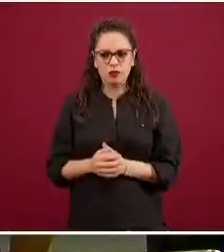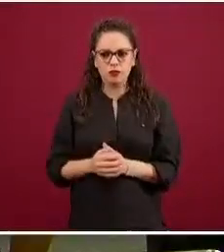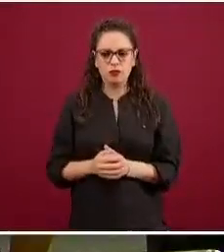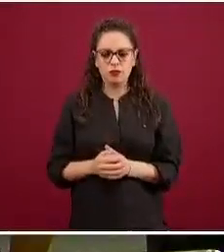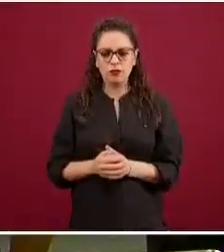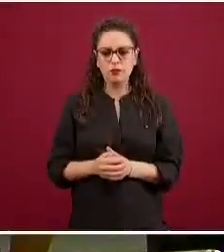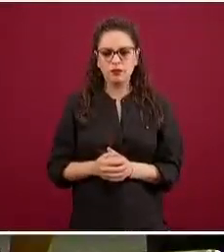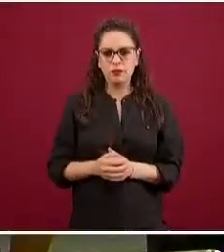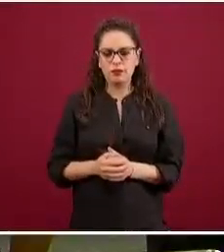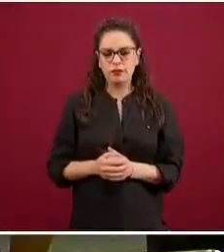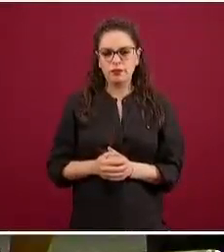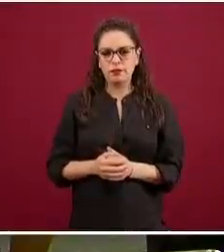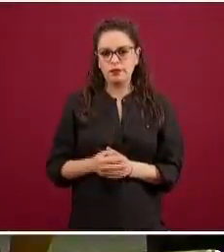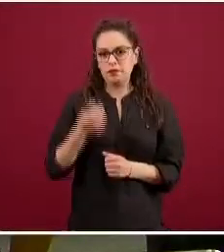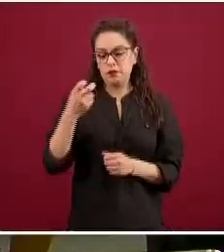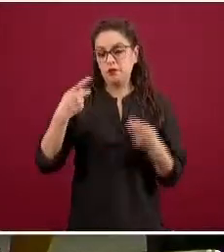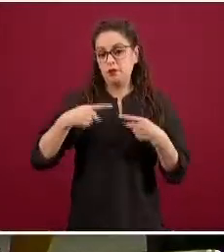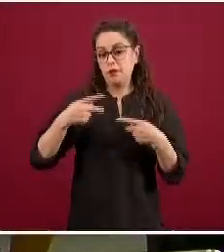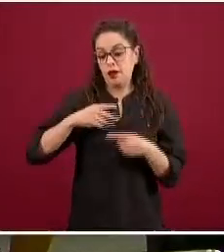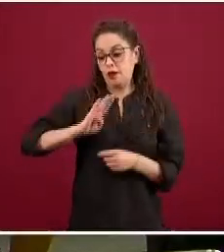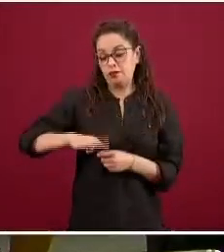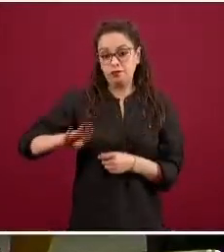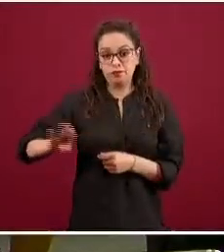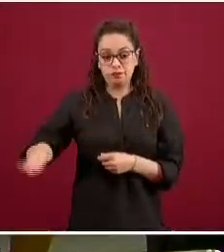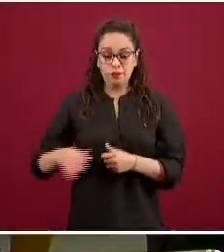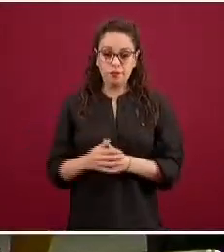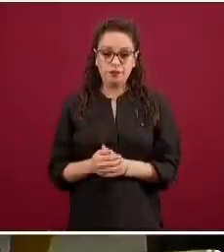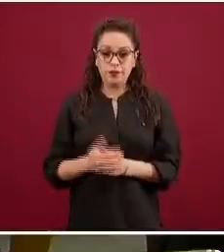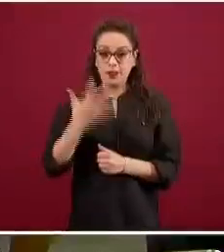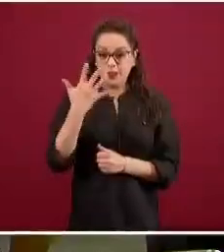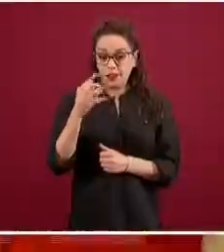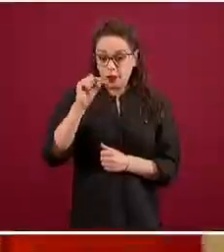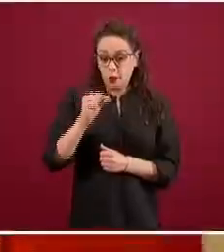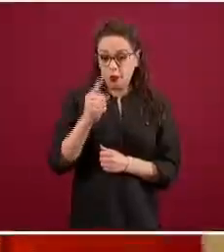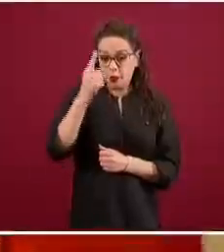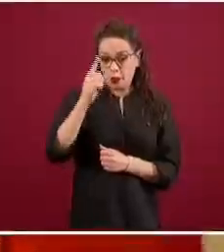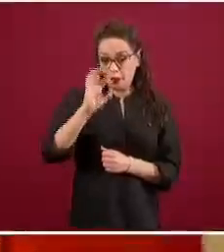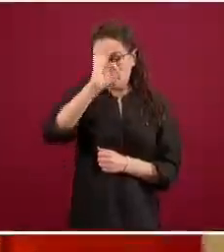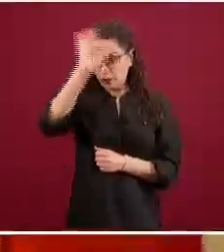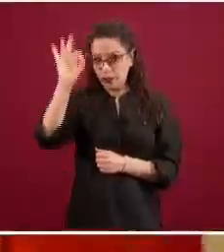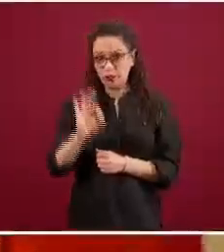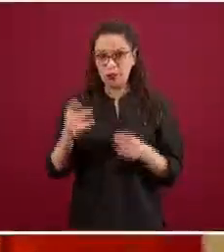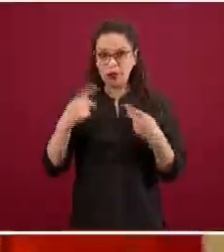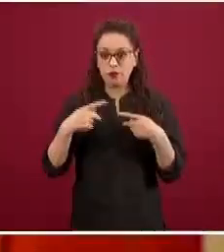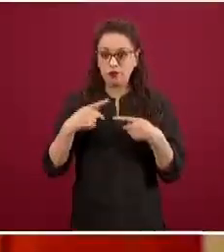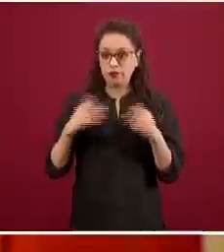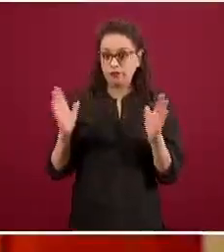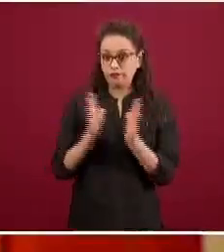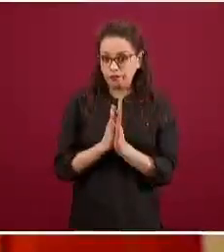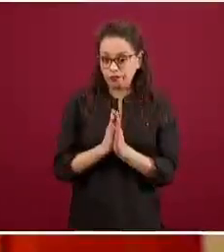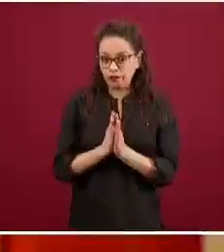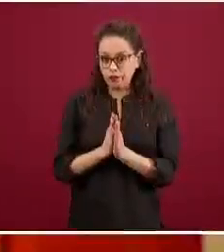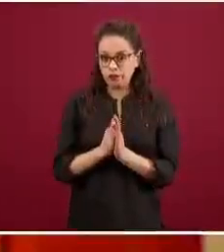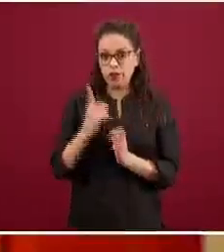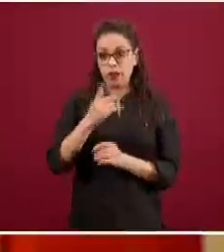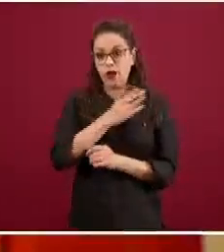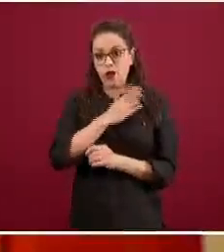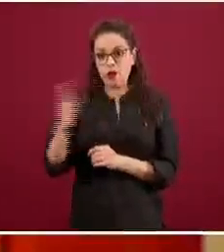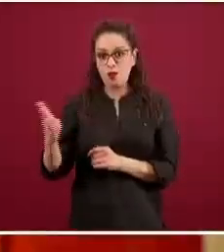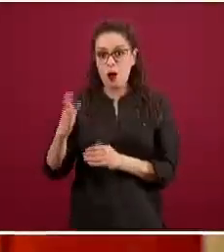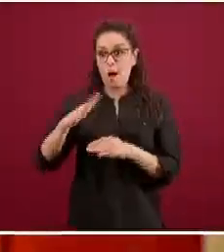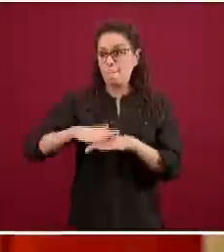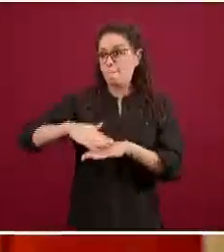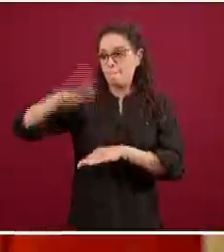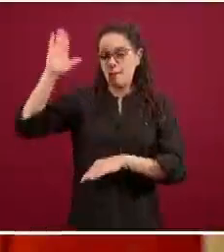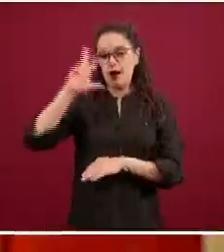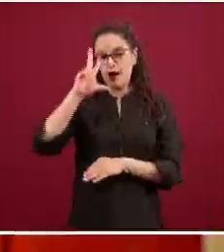5.1 nuestra letalidad. Entonces 5.1% han fallecido, afortunadamente no son más. Es un dato